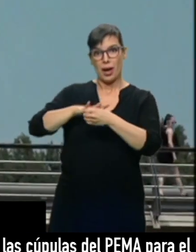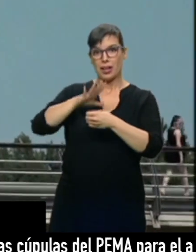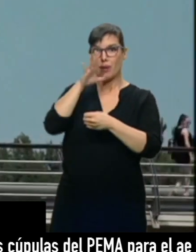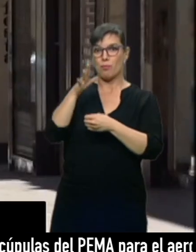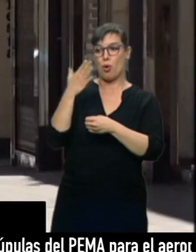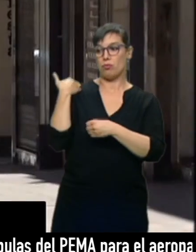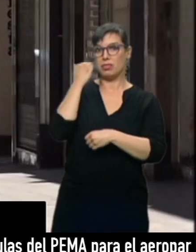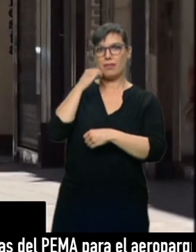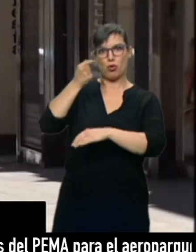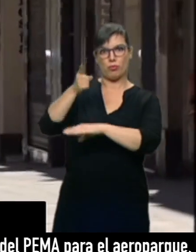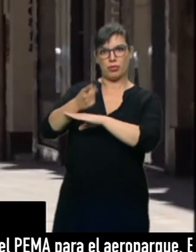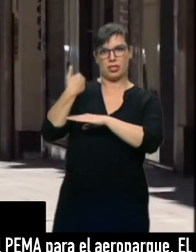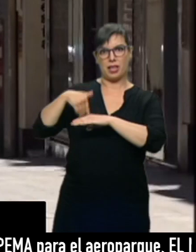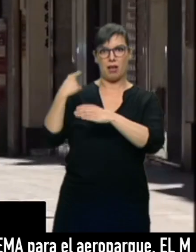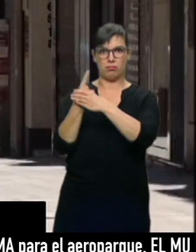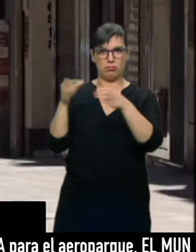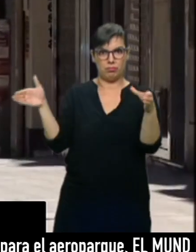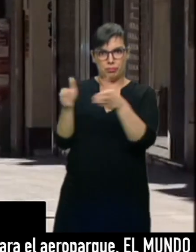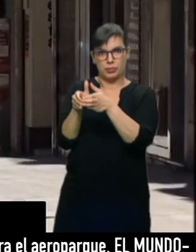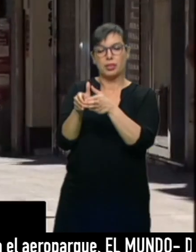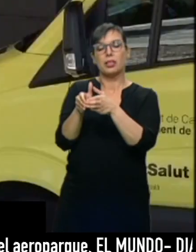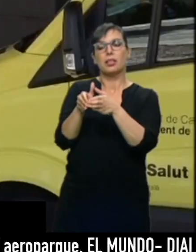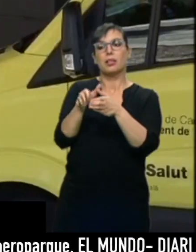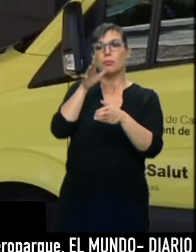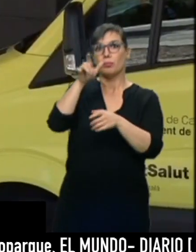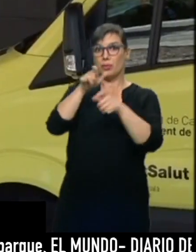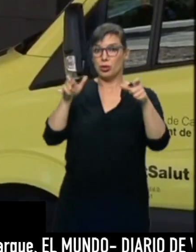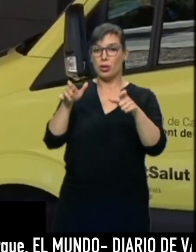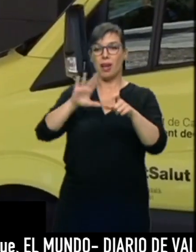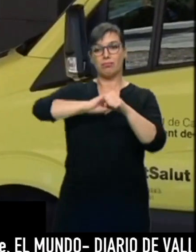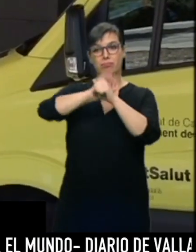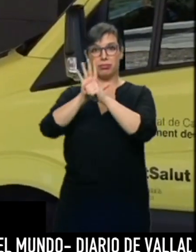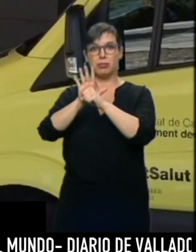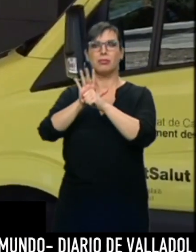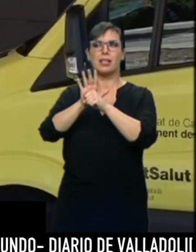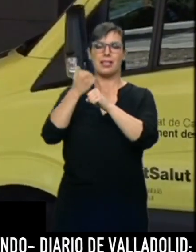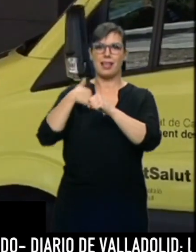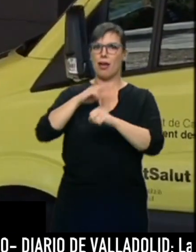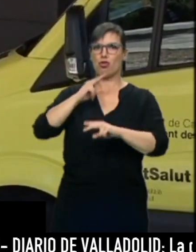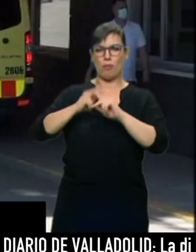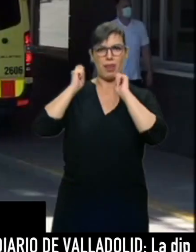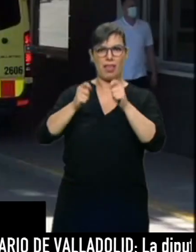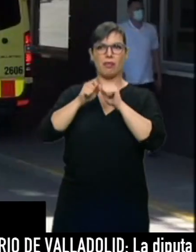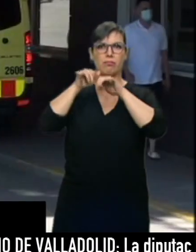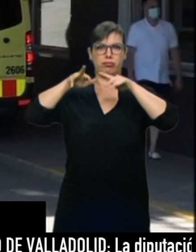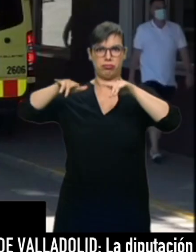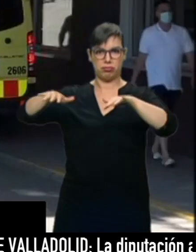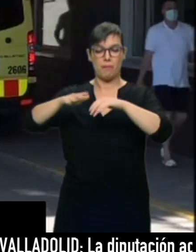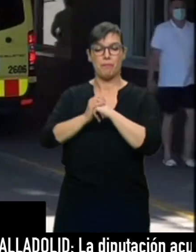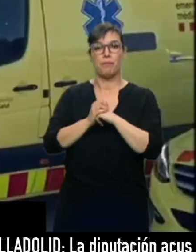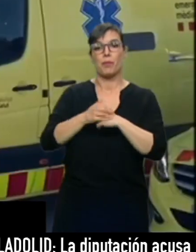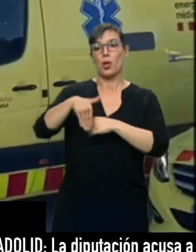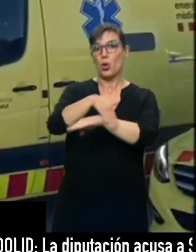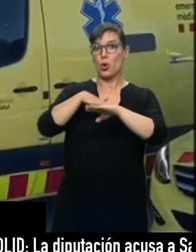brotes detectados, 10 de ellos en empresas frutícolas y 2 en geriátricos, se han convertido en transmisión comunitaria. El Gobierno se